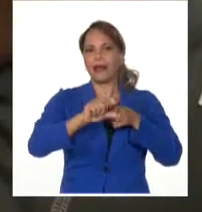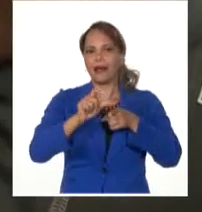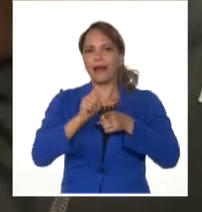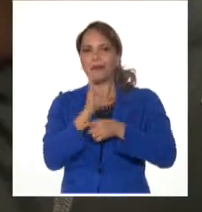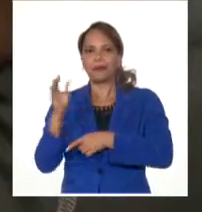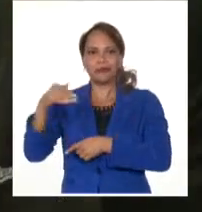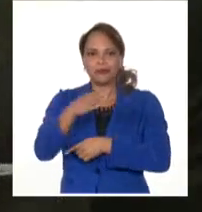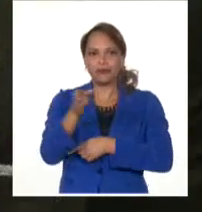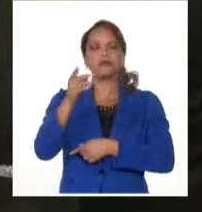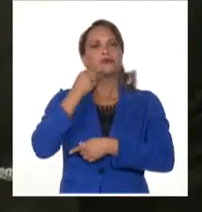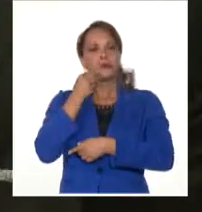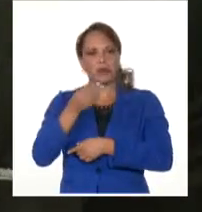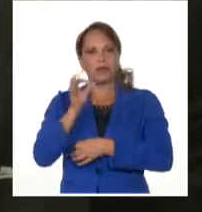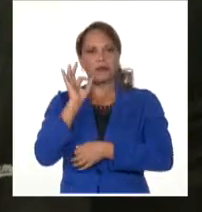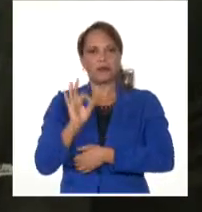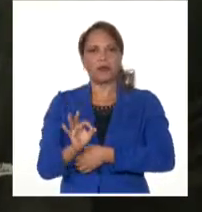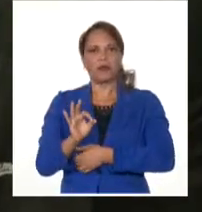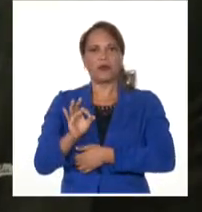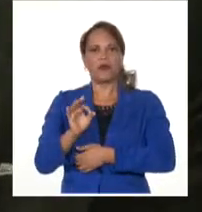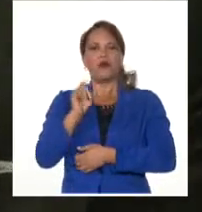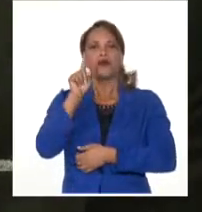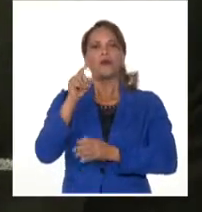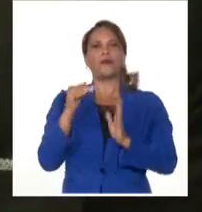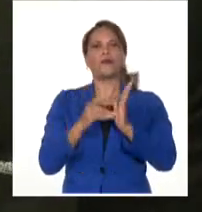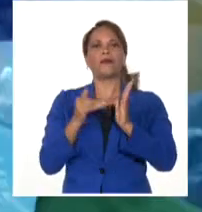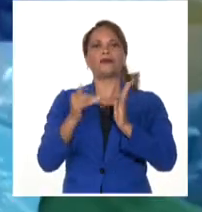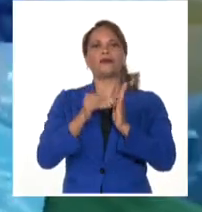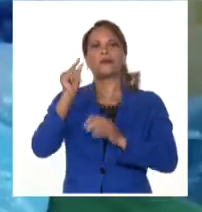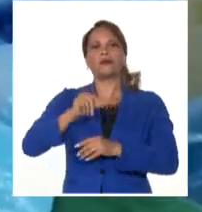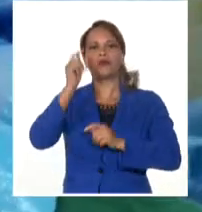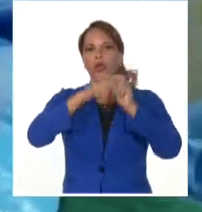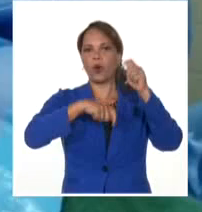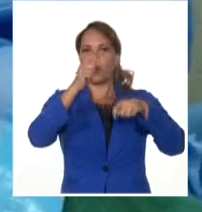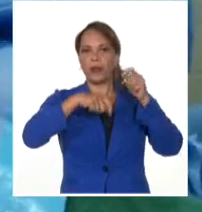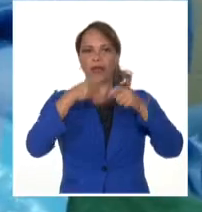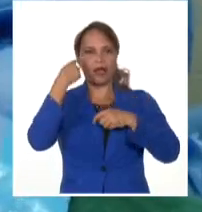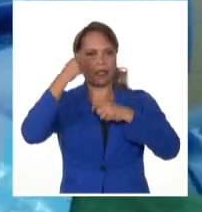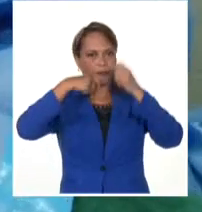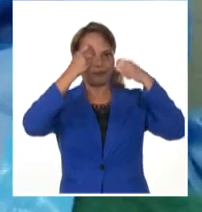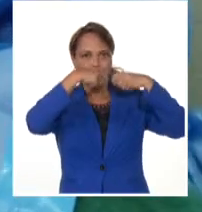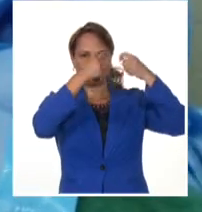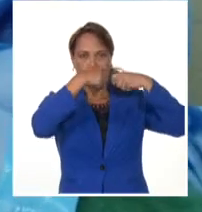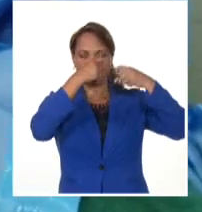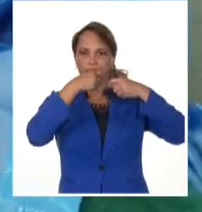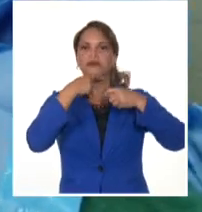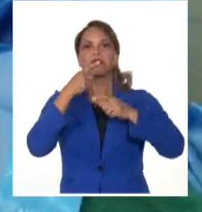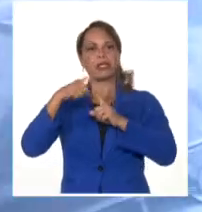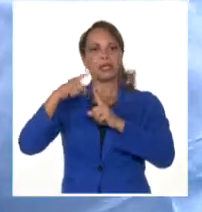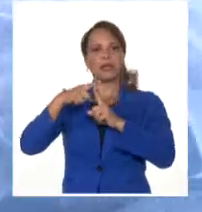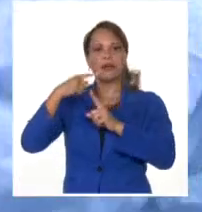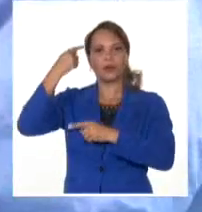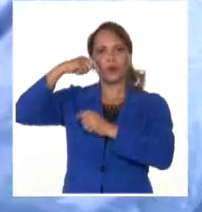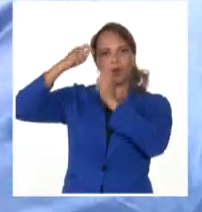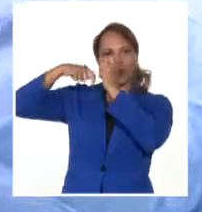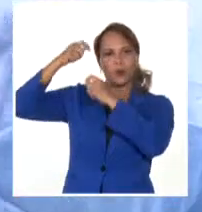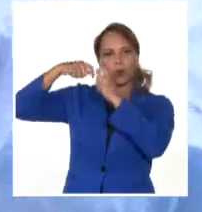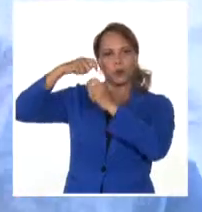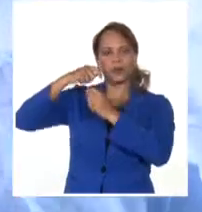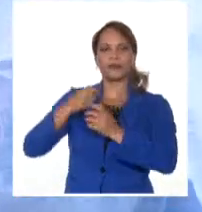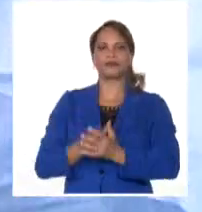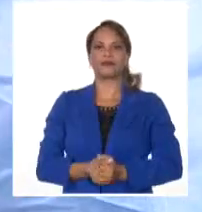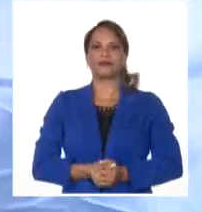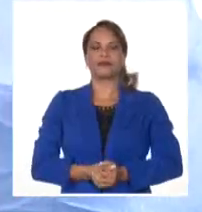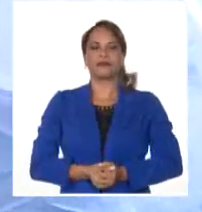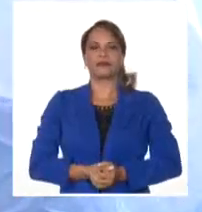Milagro. Solamente en Venezuela tenemos más de 1 millón de pacientes operados de catarata, pterigio, con tratamiento con láser. La introducción